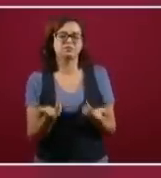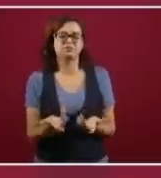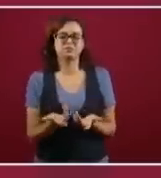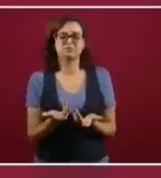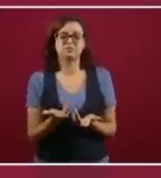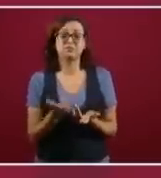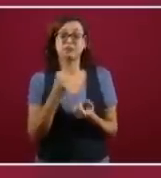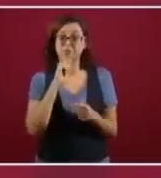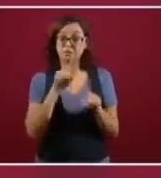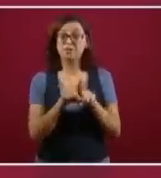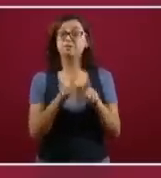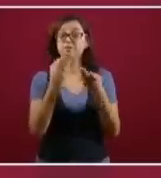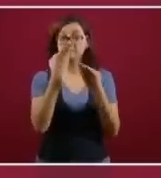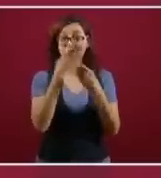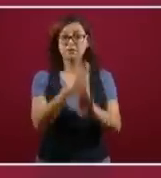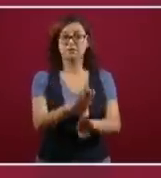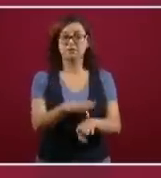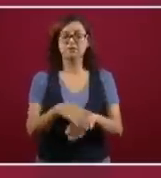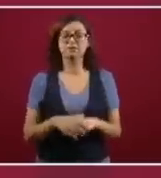y bancos.